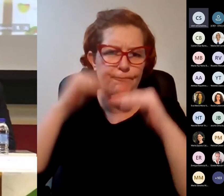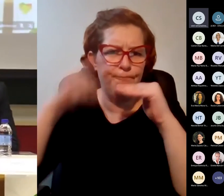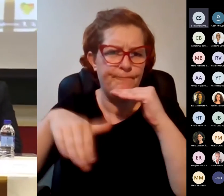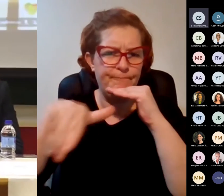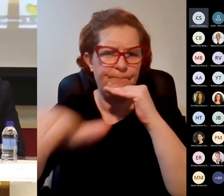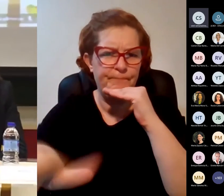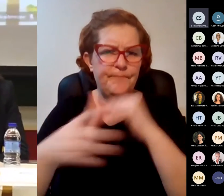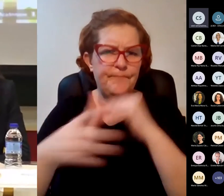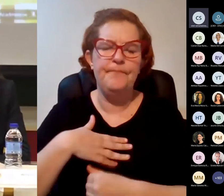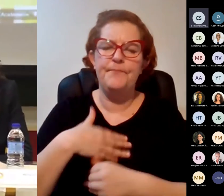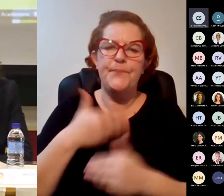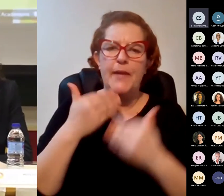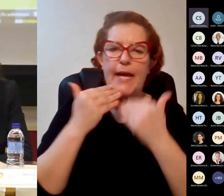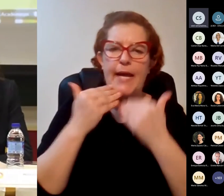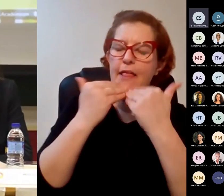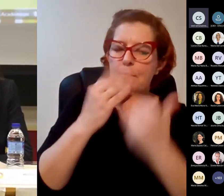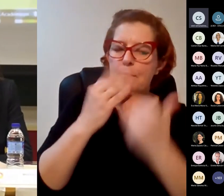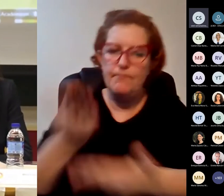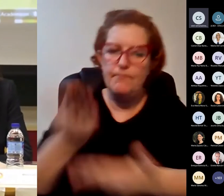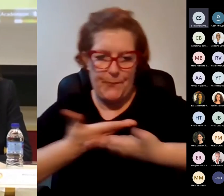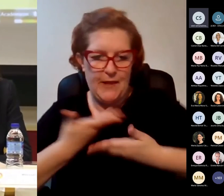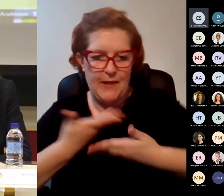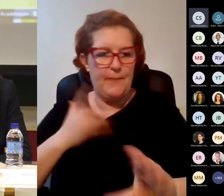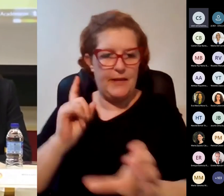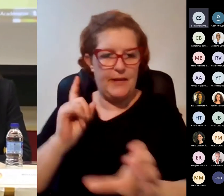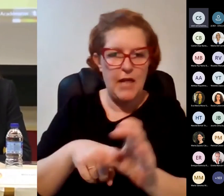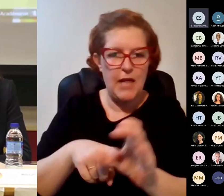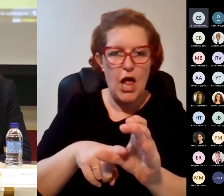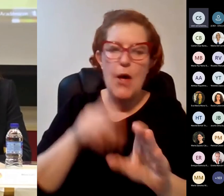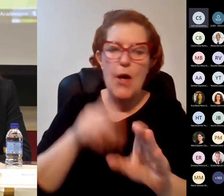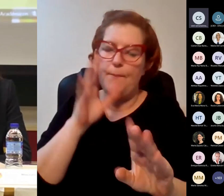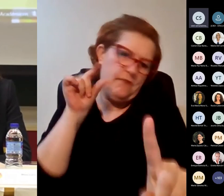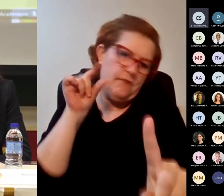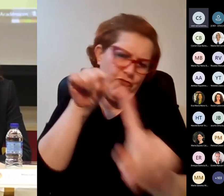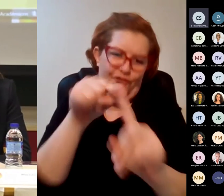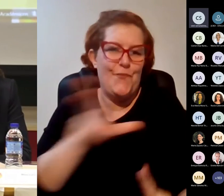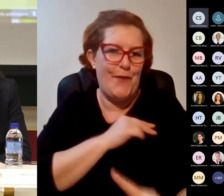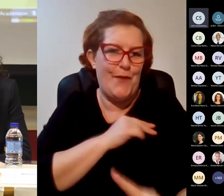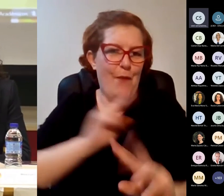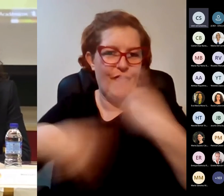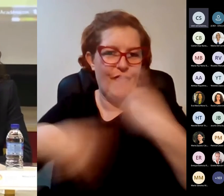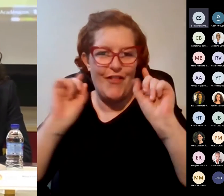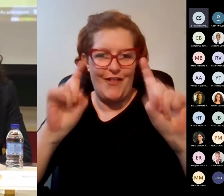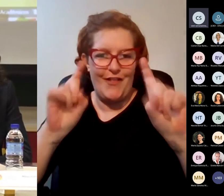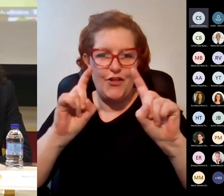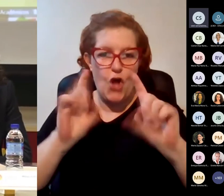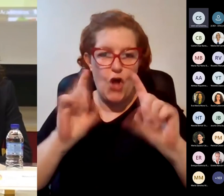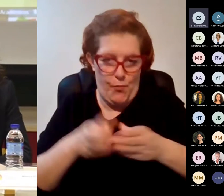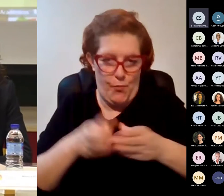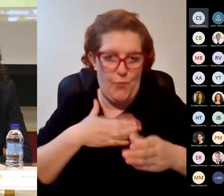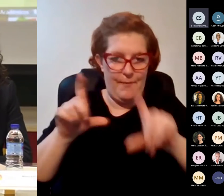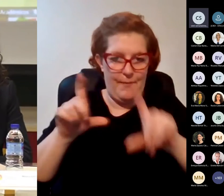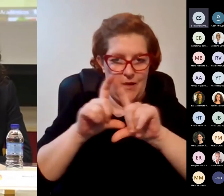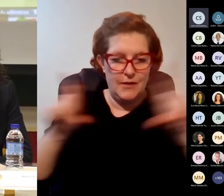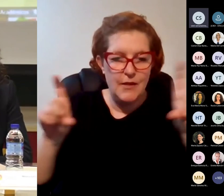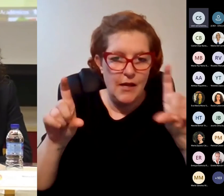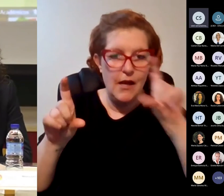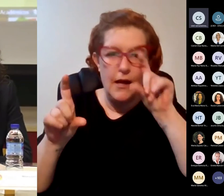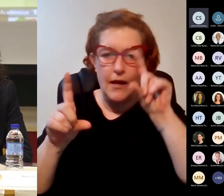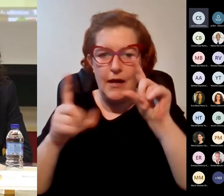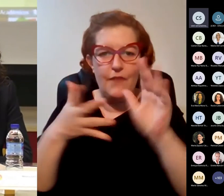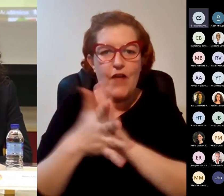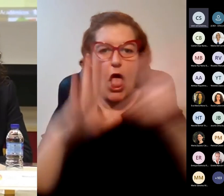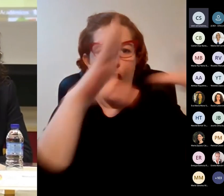y tiene participar de nuevo en un premio dedicado la innovación docente del grupo de universitas 21 por seis